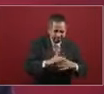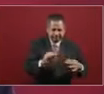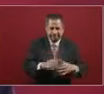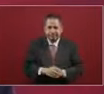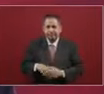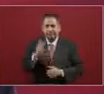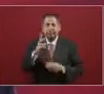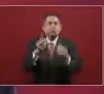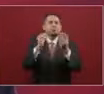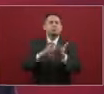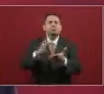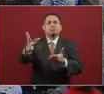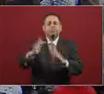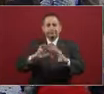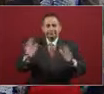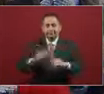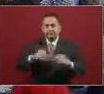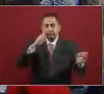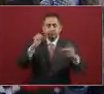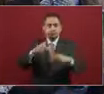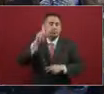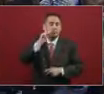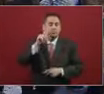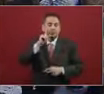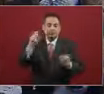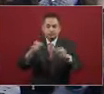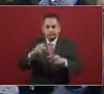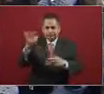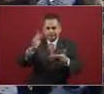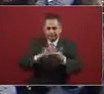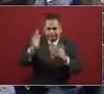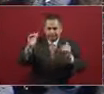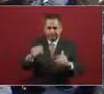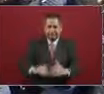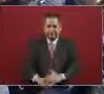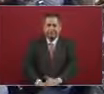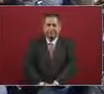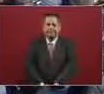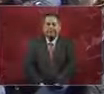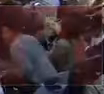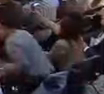Pero muchas gracias. Nos vemos mañana. Muchas gracias.